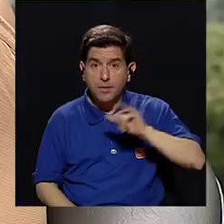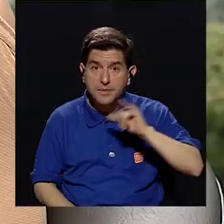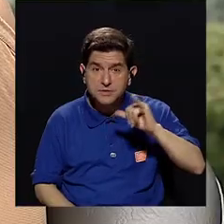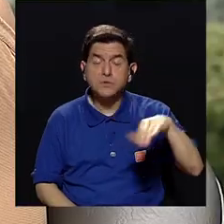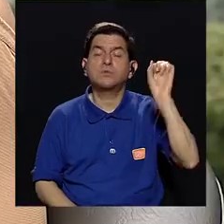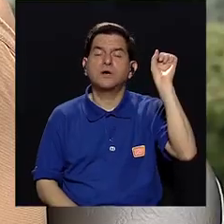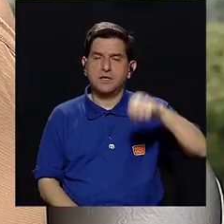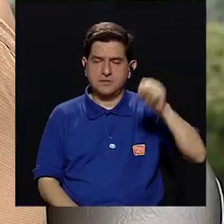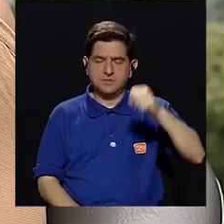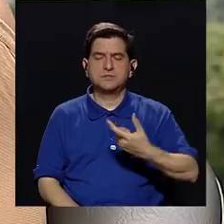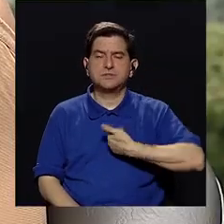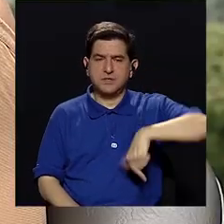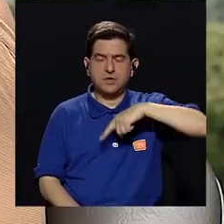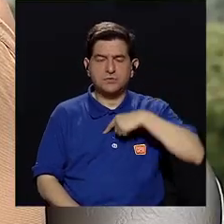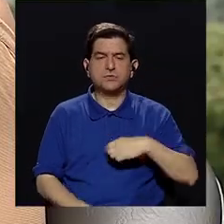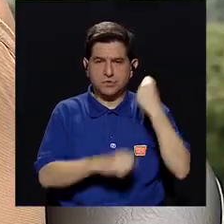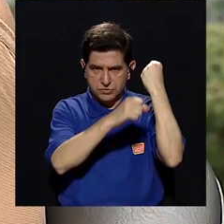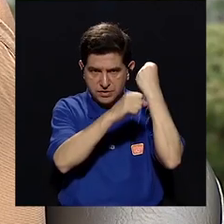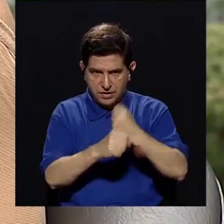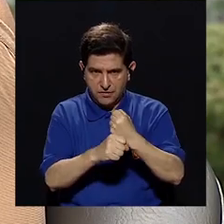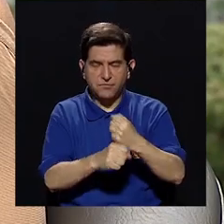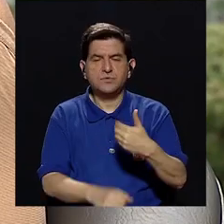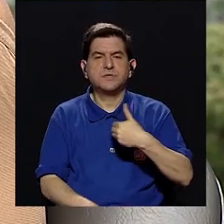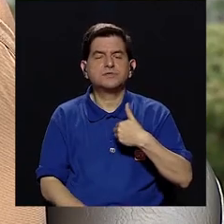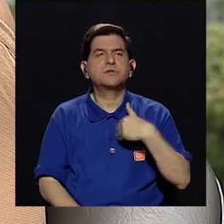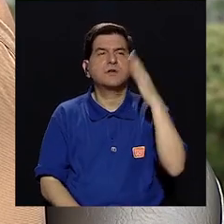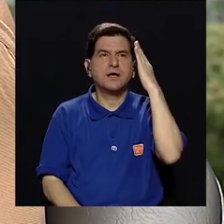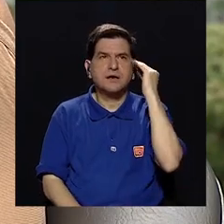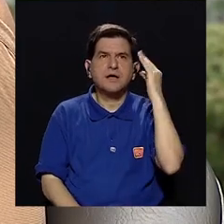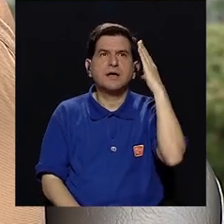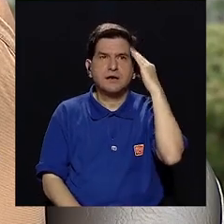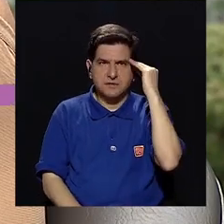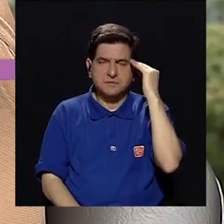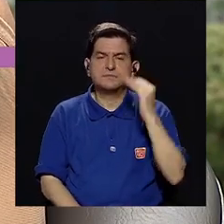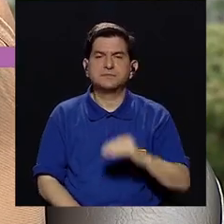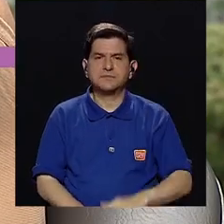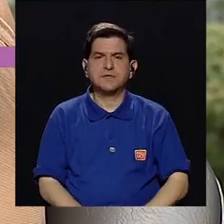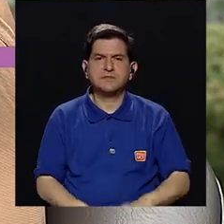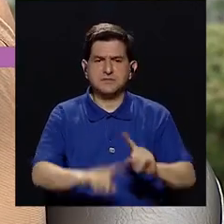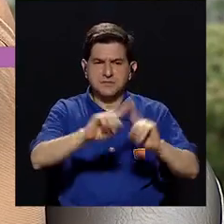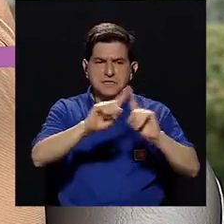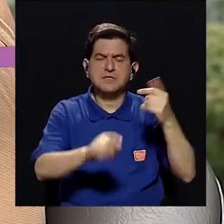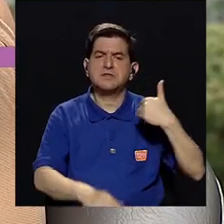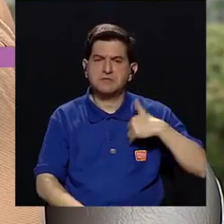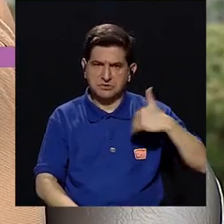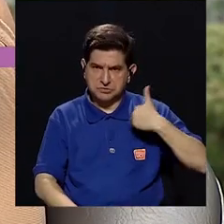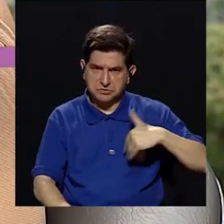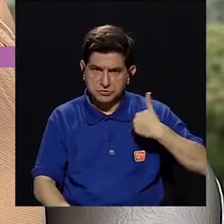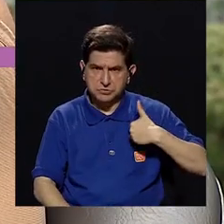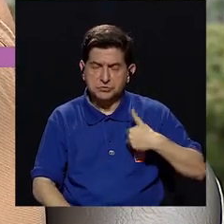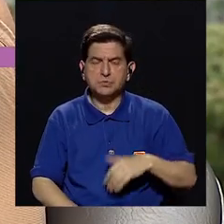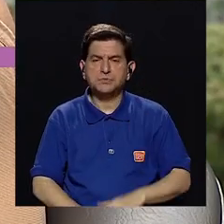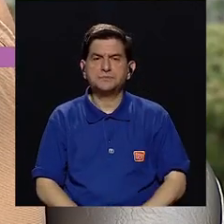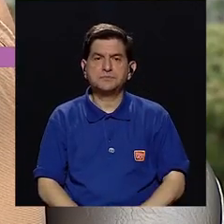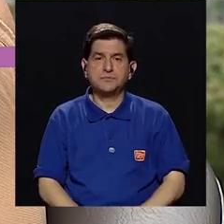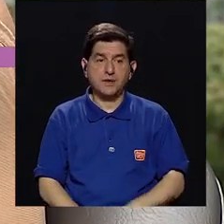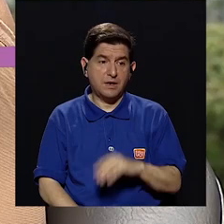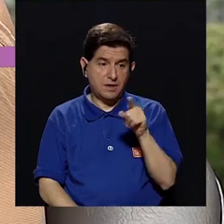nosotros hay fundeso tenemos la experiencia de varios señores